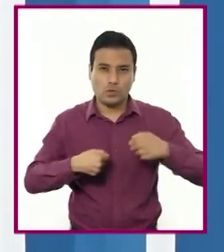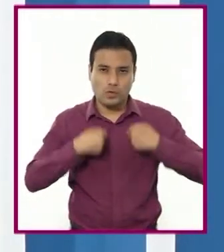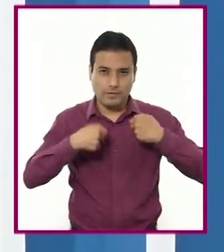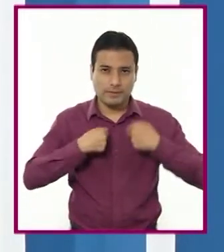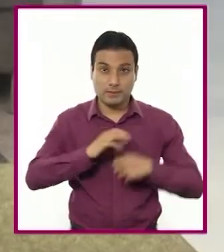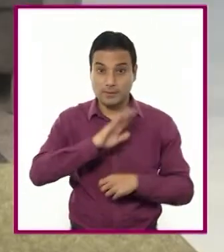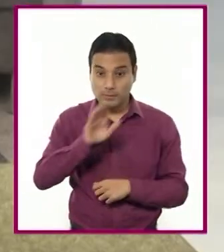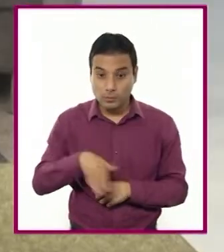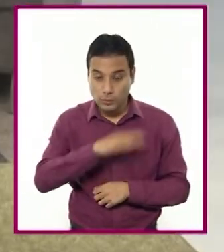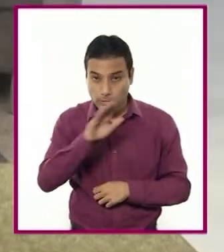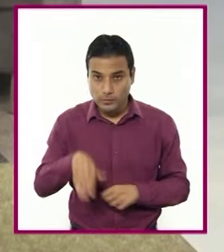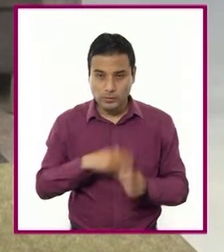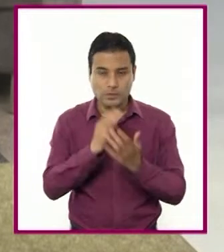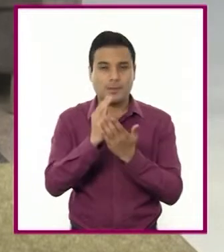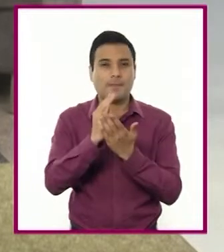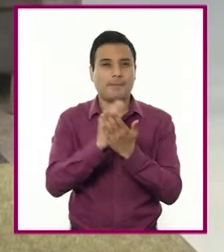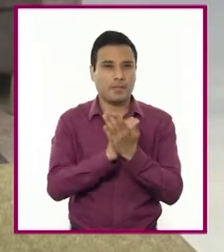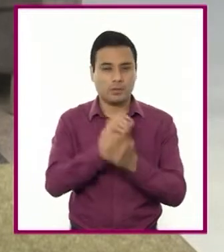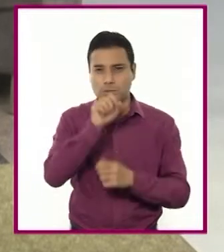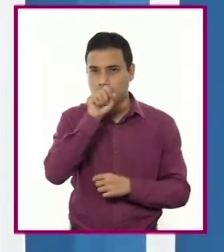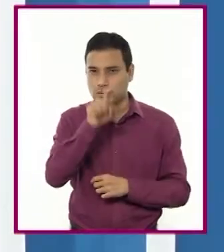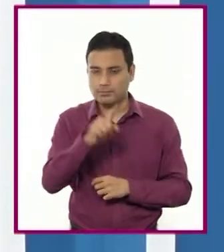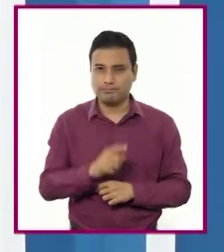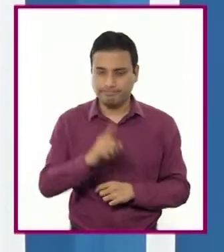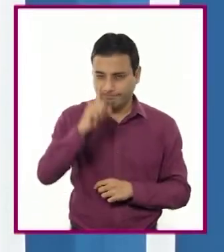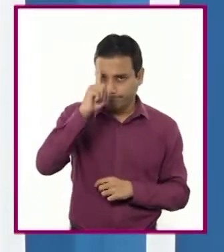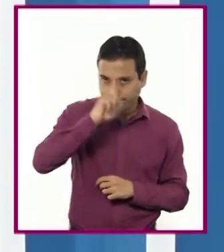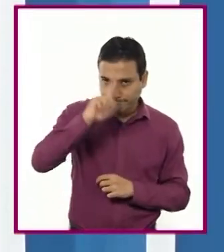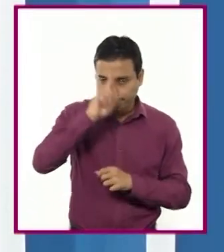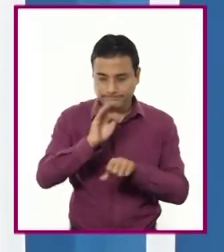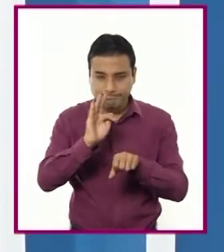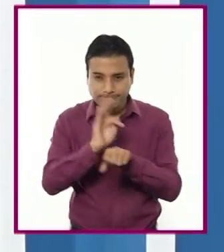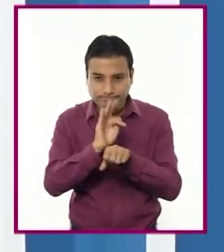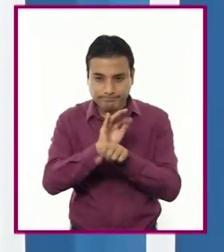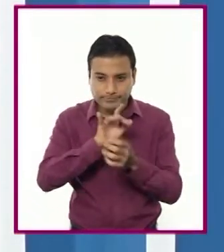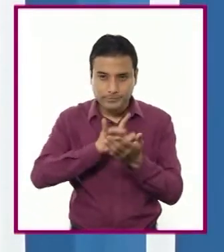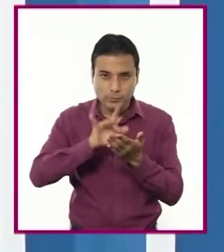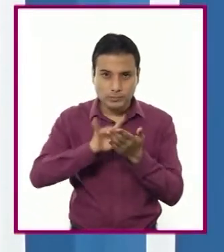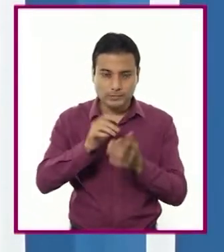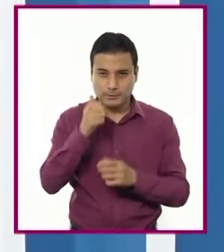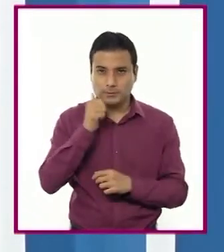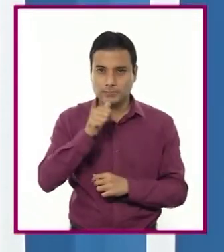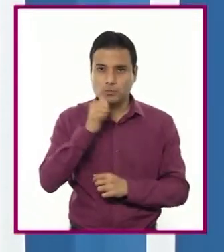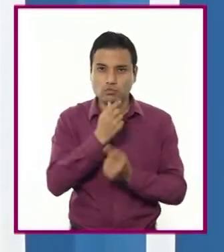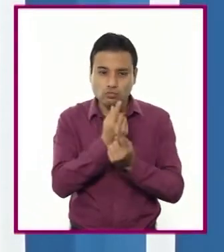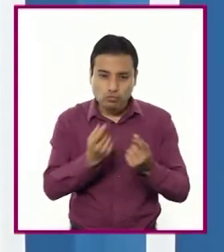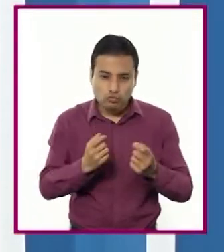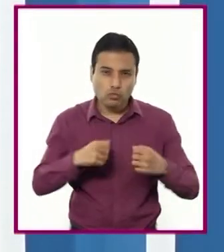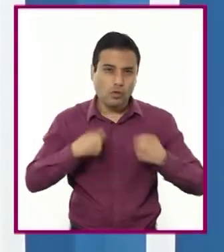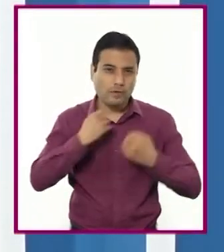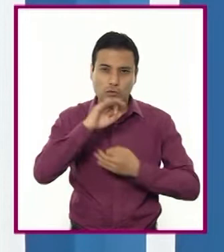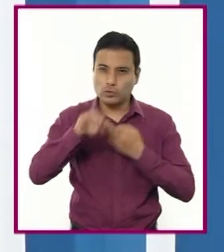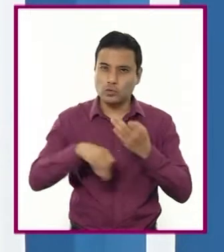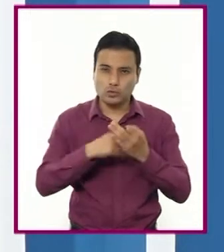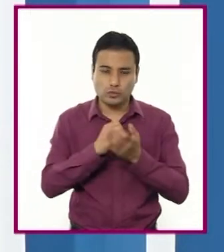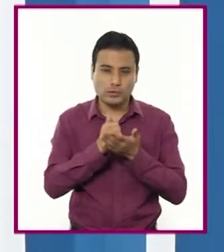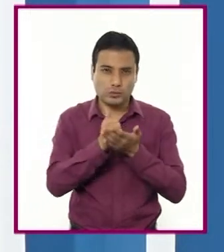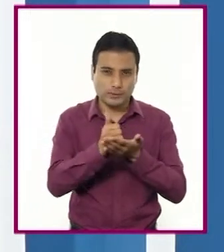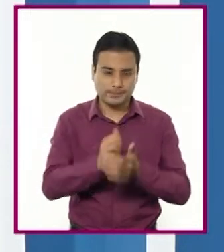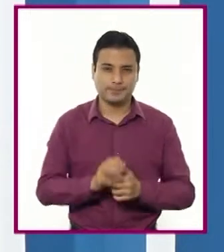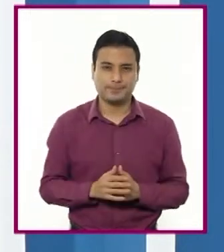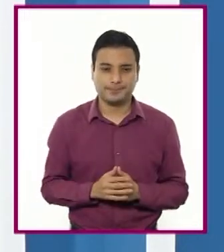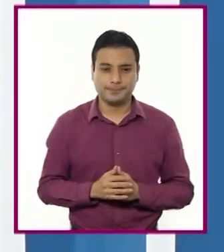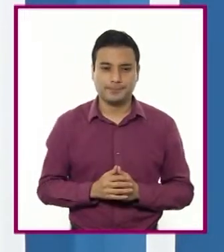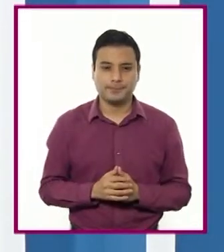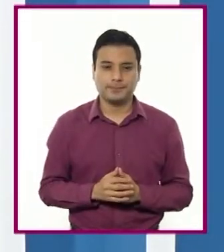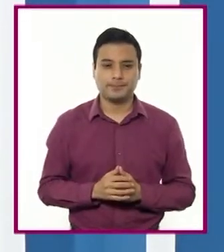atención sanitaria, la orientación y la prevención de todas y todos los niños y jóvenes en el país, eliminar